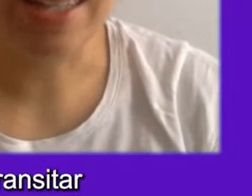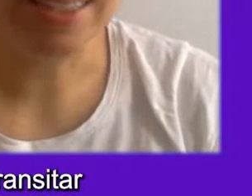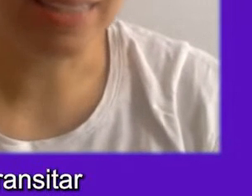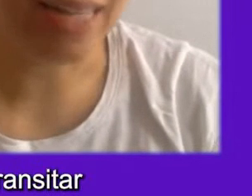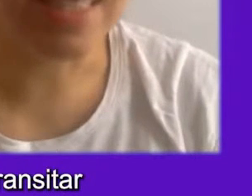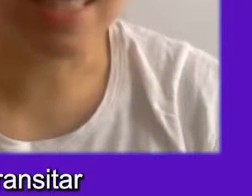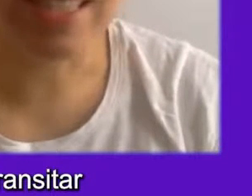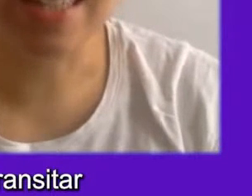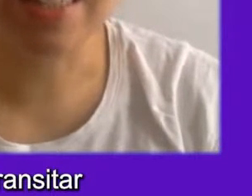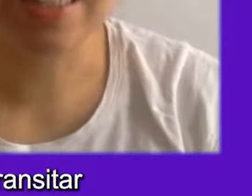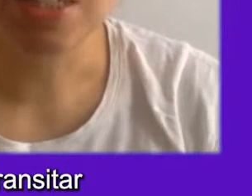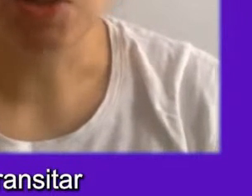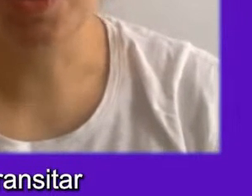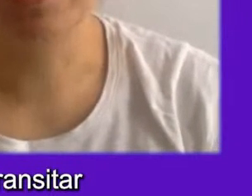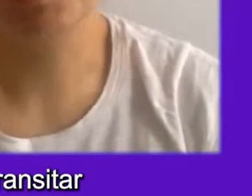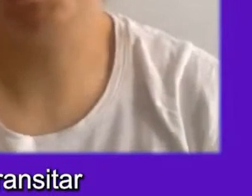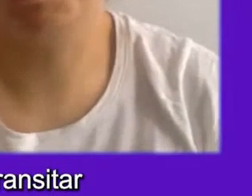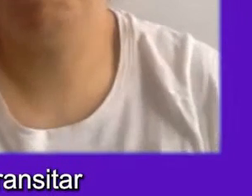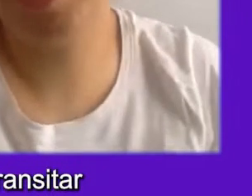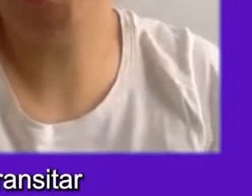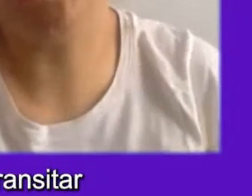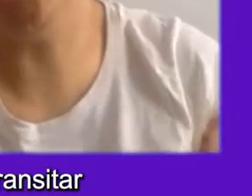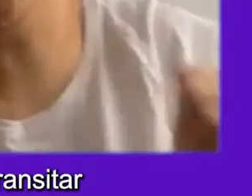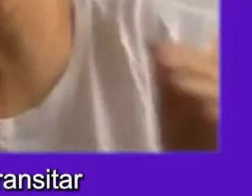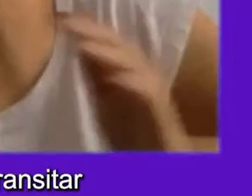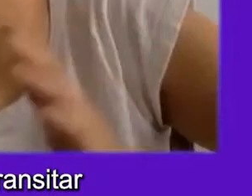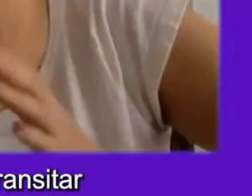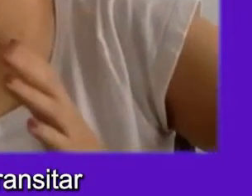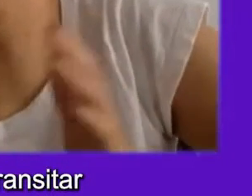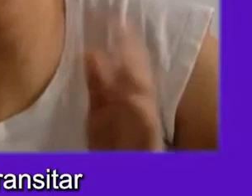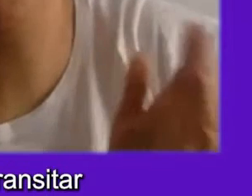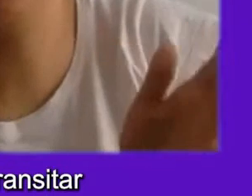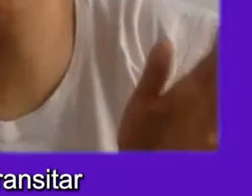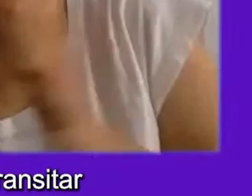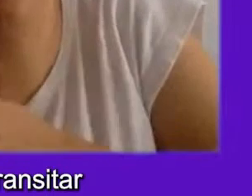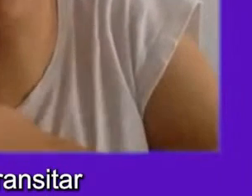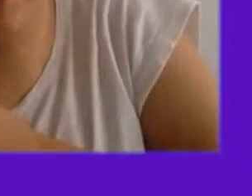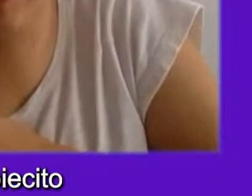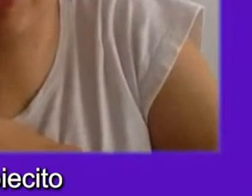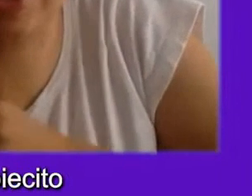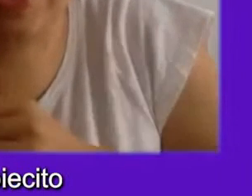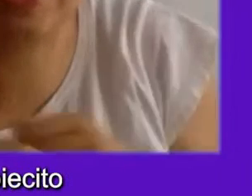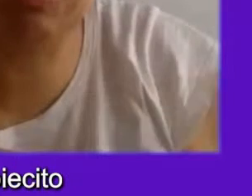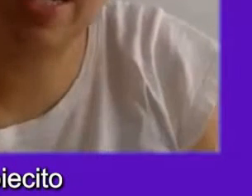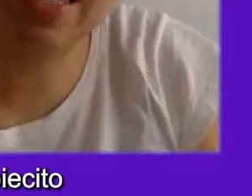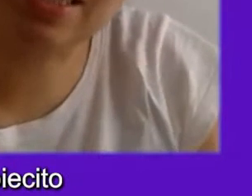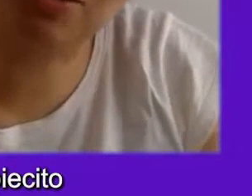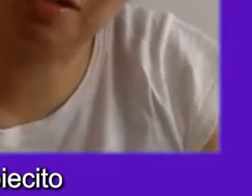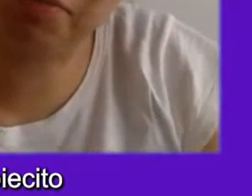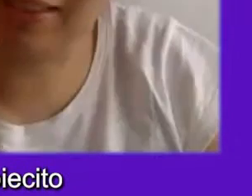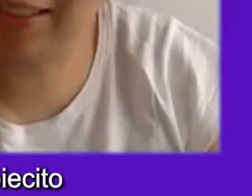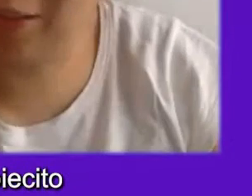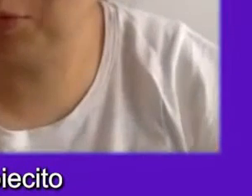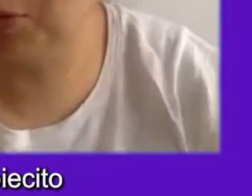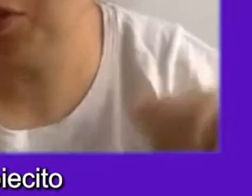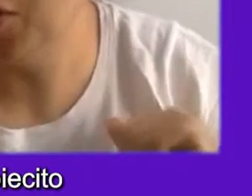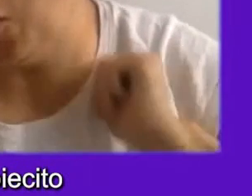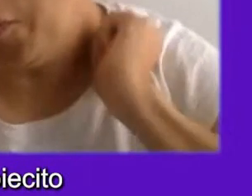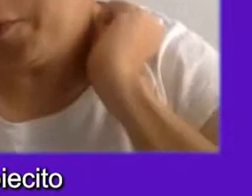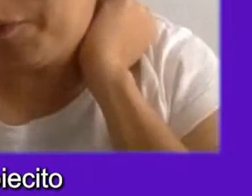toca transitar, probablemente con un pie más metido en la industria creativa y